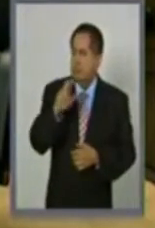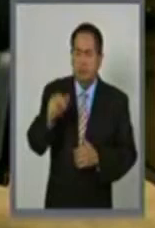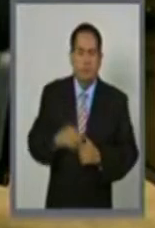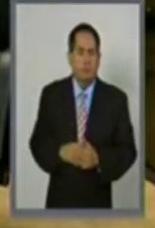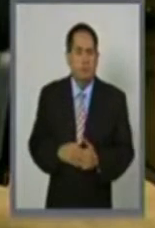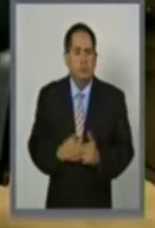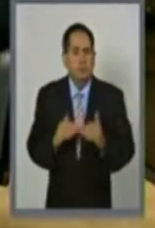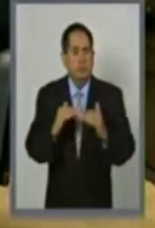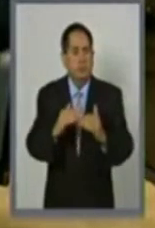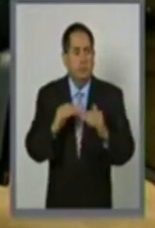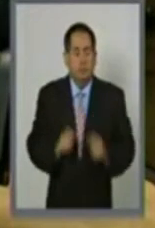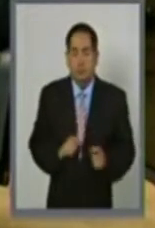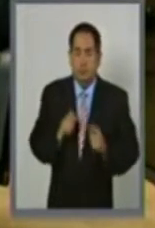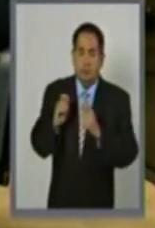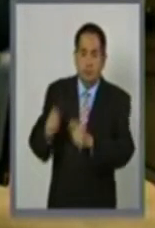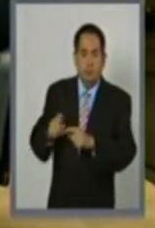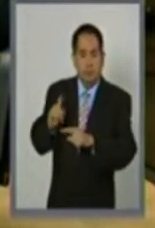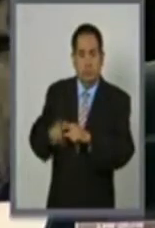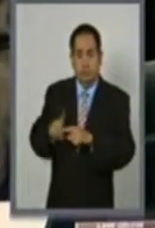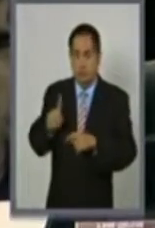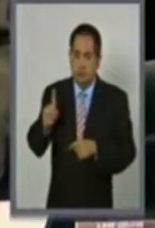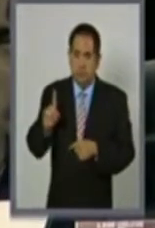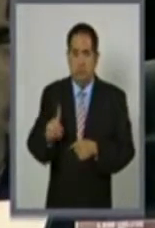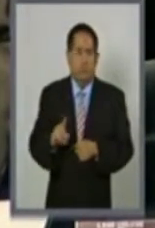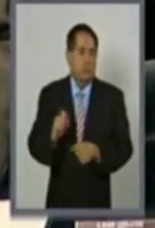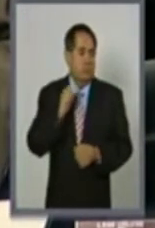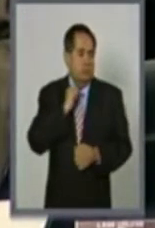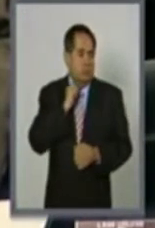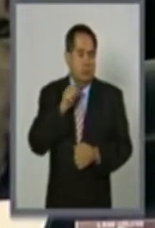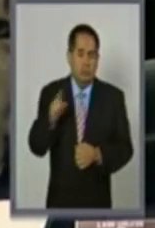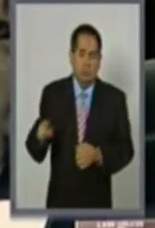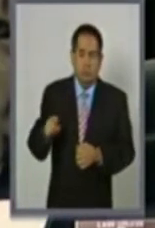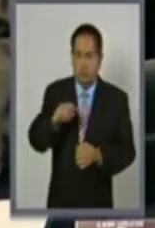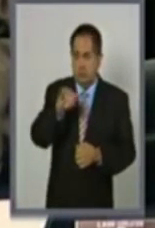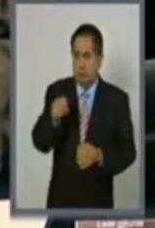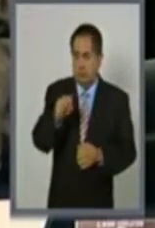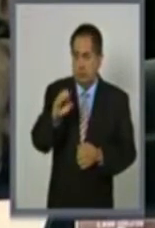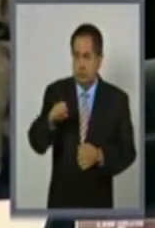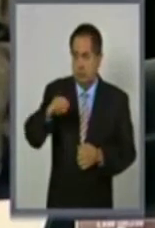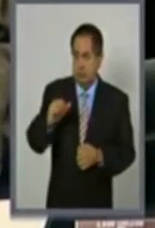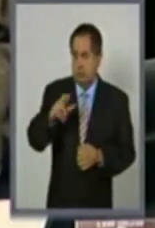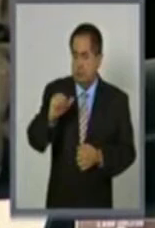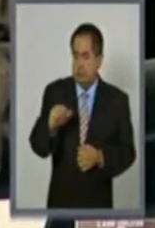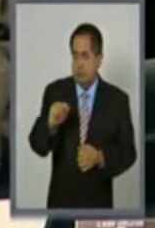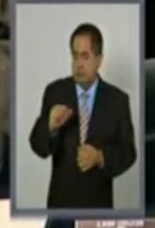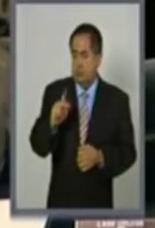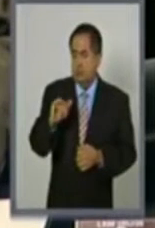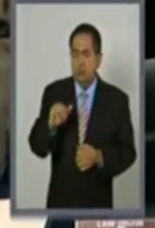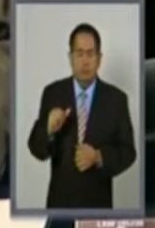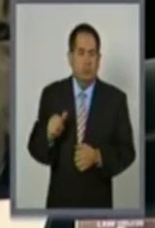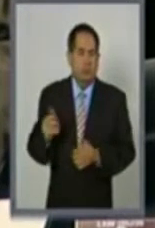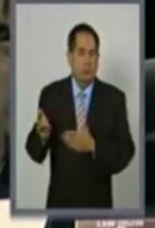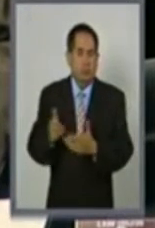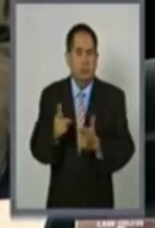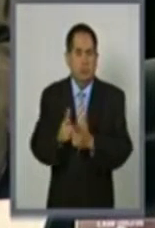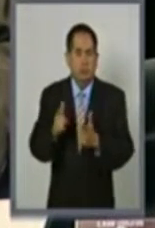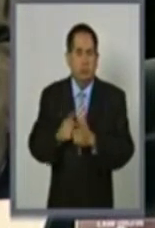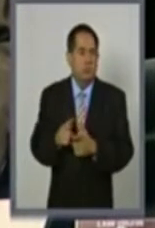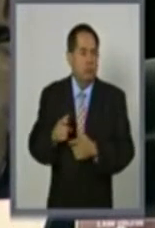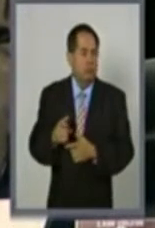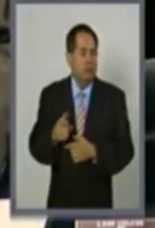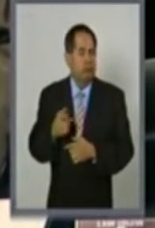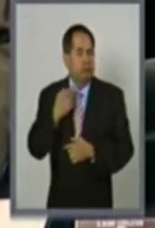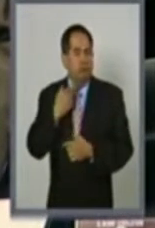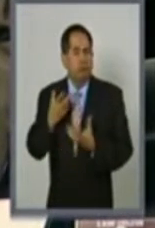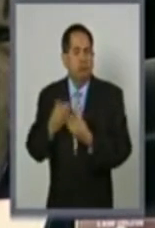Se concede ahora el uso de la palabra al senador José María Tapia Franco, del Grupo Parlamentario